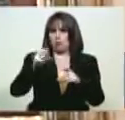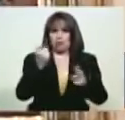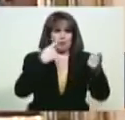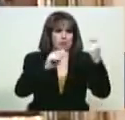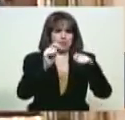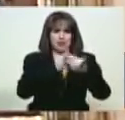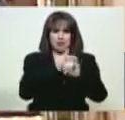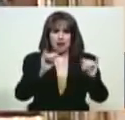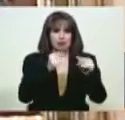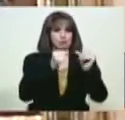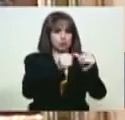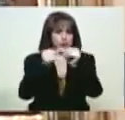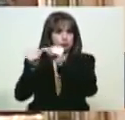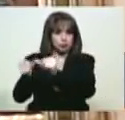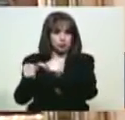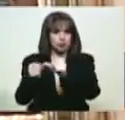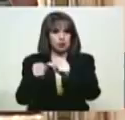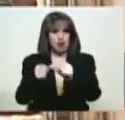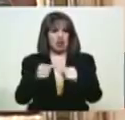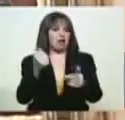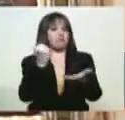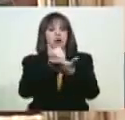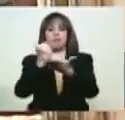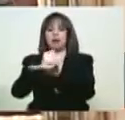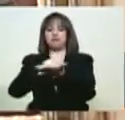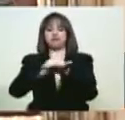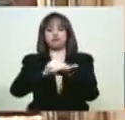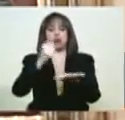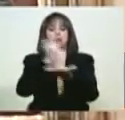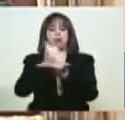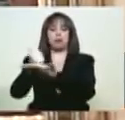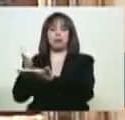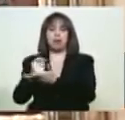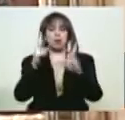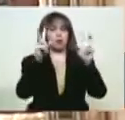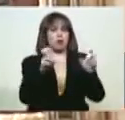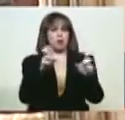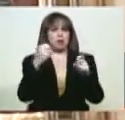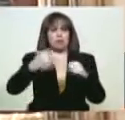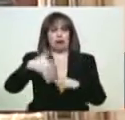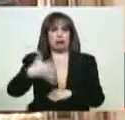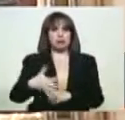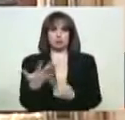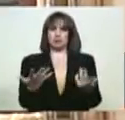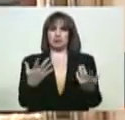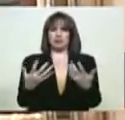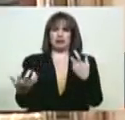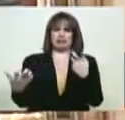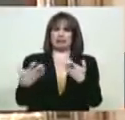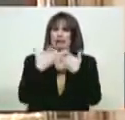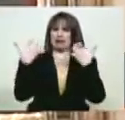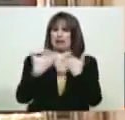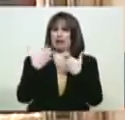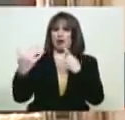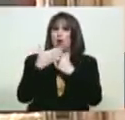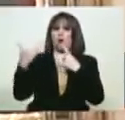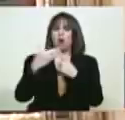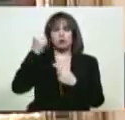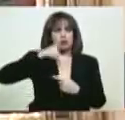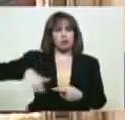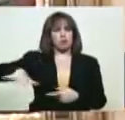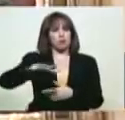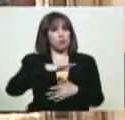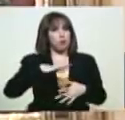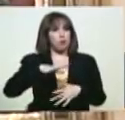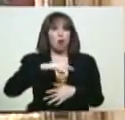venta. Es la guerra inclemente de estos sectores. Sin embargo,